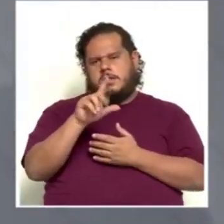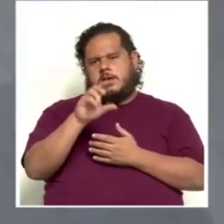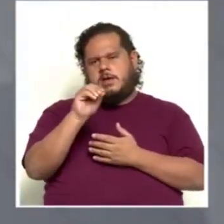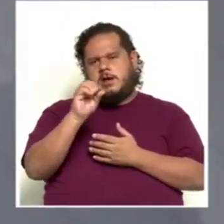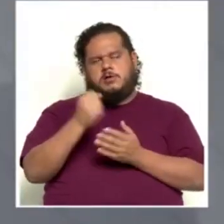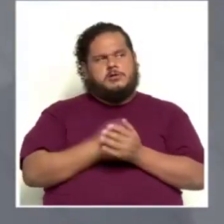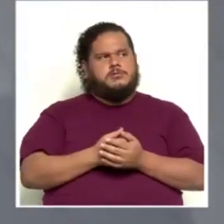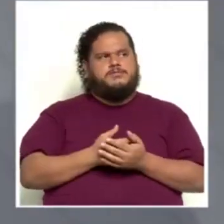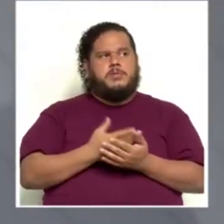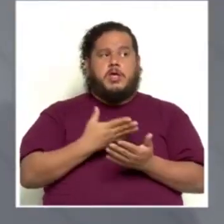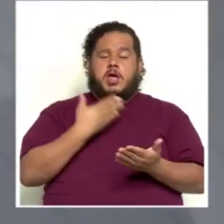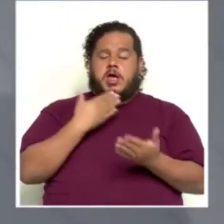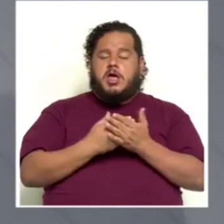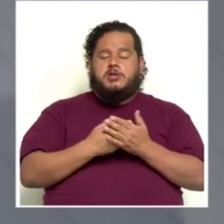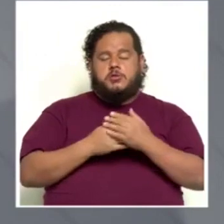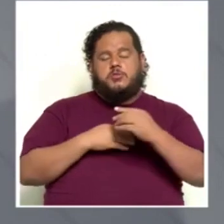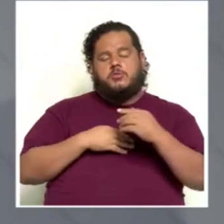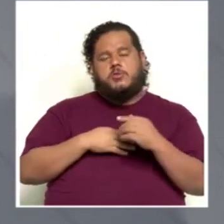buen apunte, Ernesto.